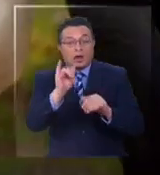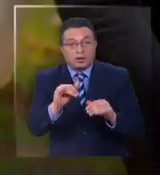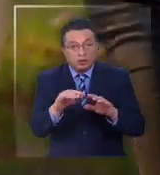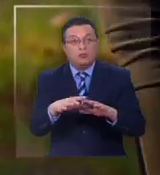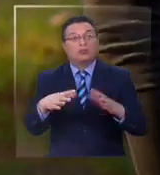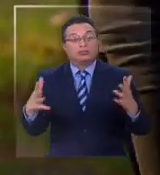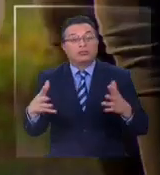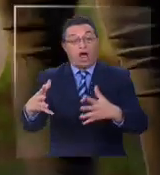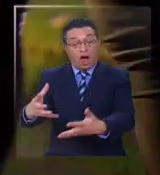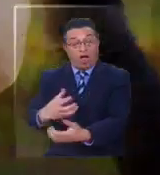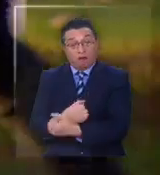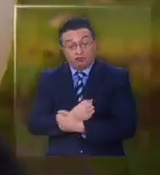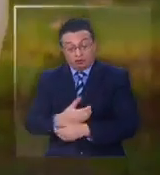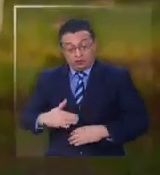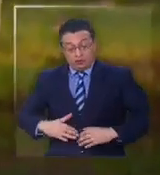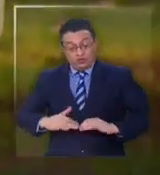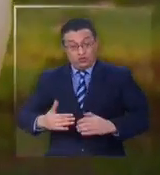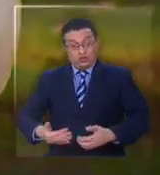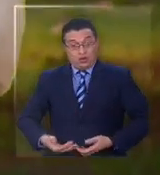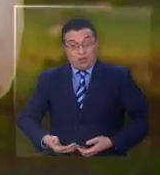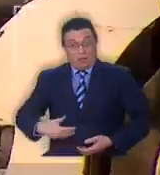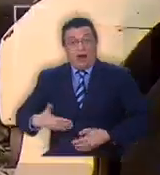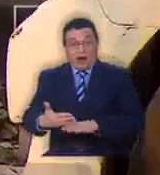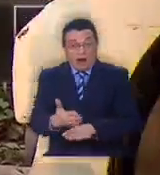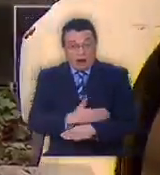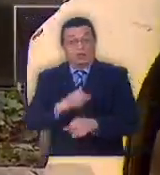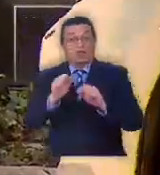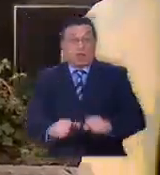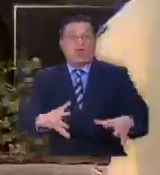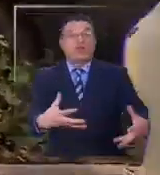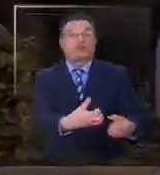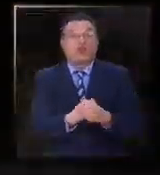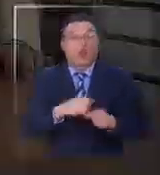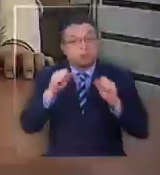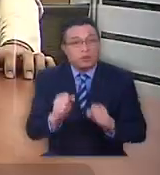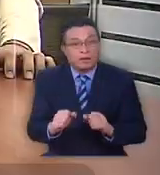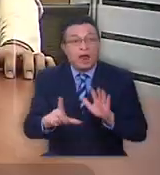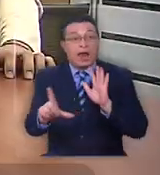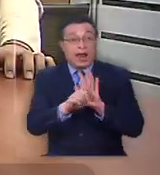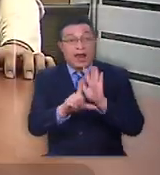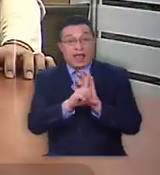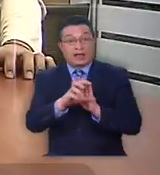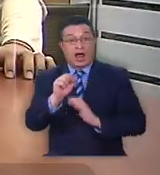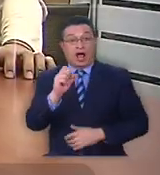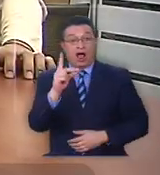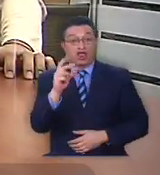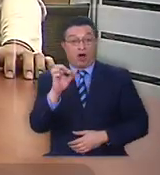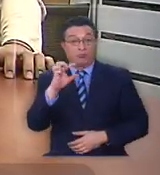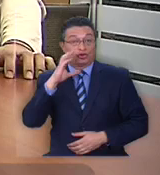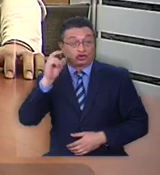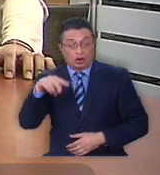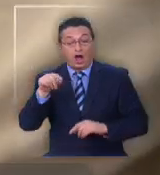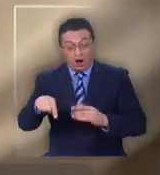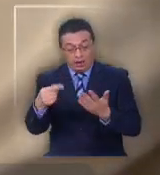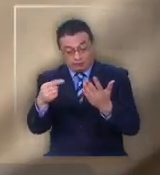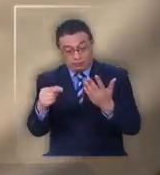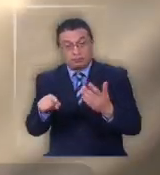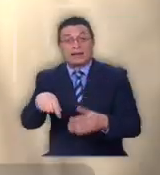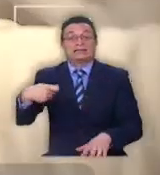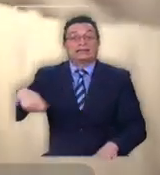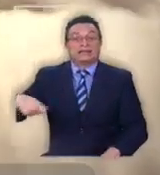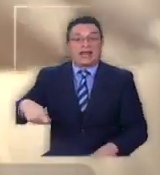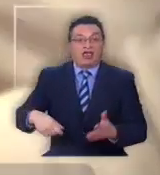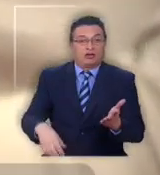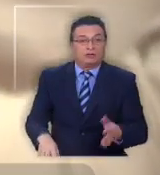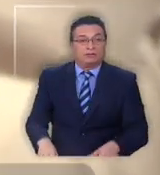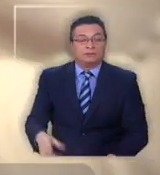adopción desde el vientre materno, es decir, desde antes que nazca el menor. Ley de adopciones que ahora será revisada en el Senado.